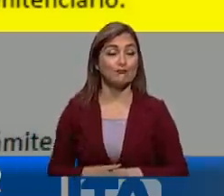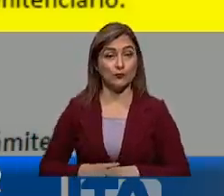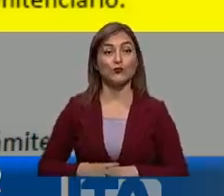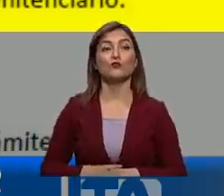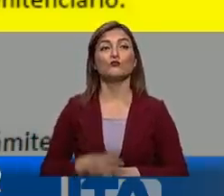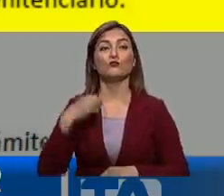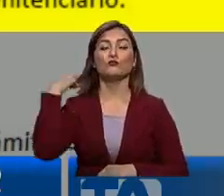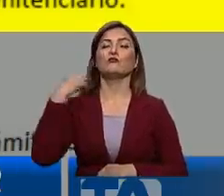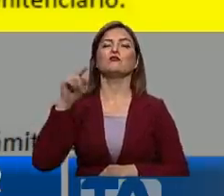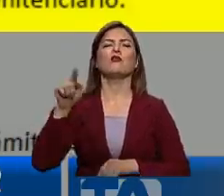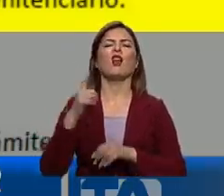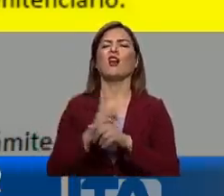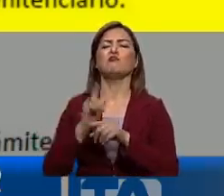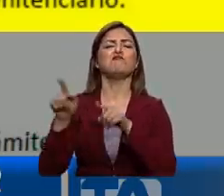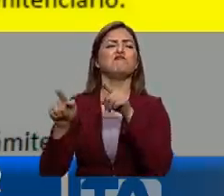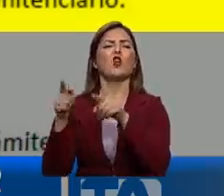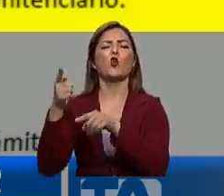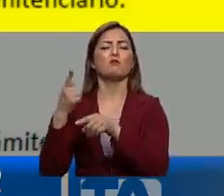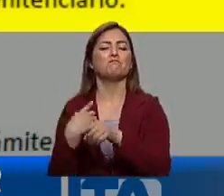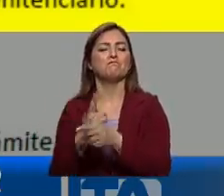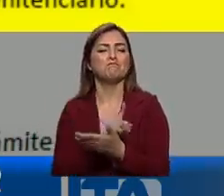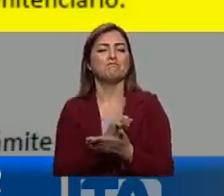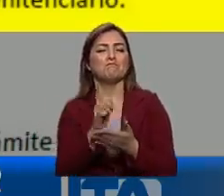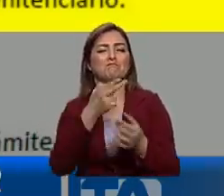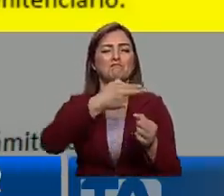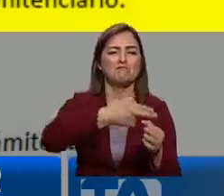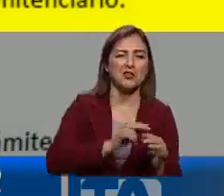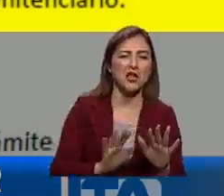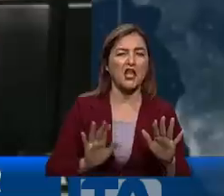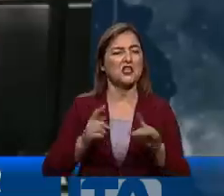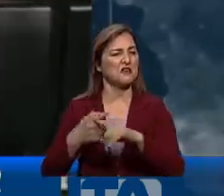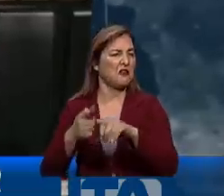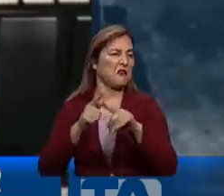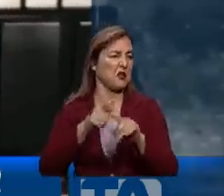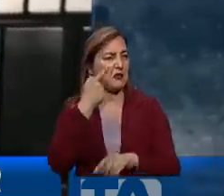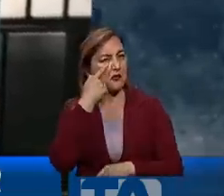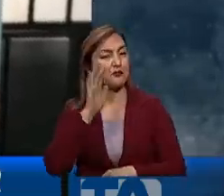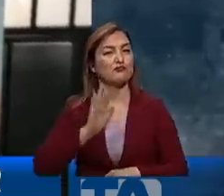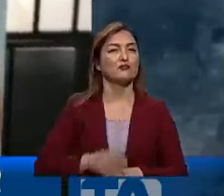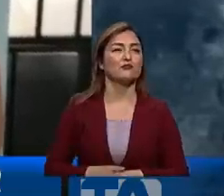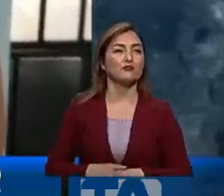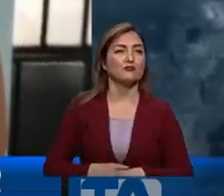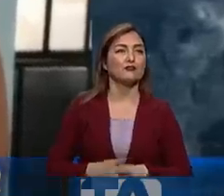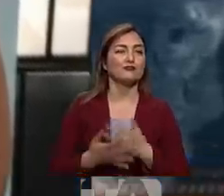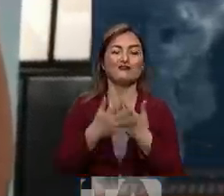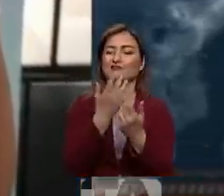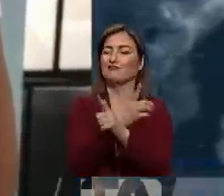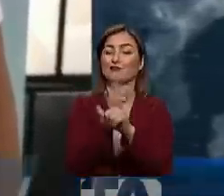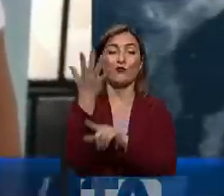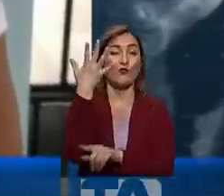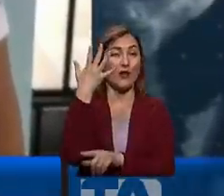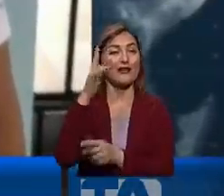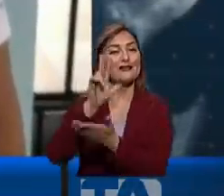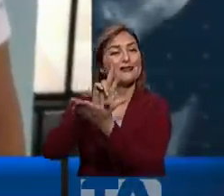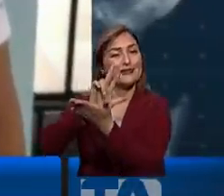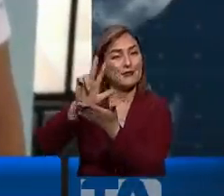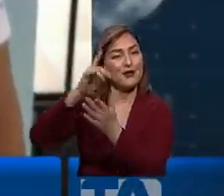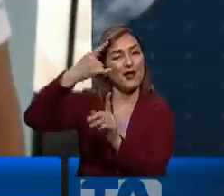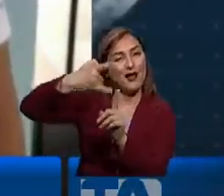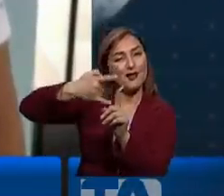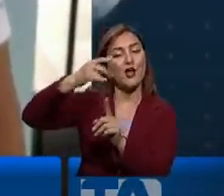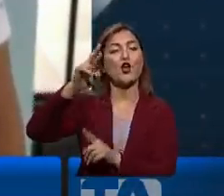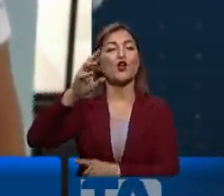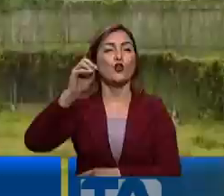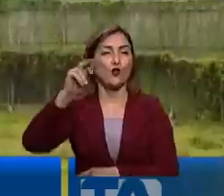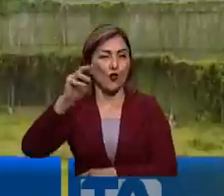hayan dispuesto a Alex S. para acceder a este beneficio penitenciario. Él sale de prisión tal y como lo hizo hace 3 semanas alias El